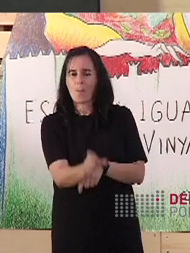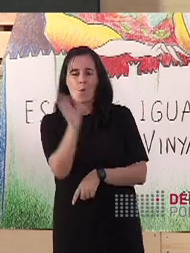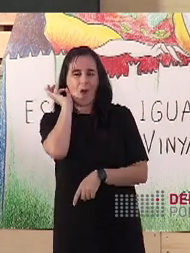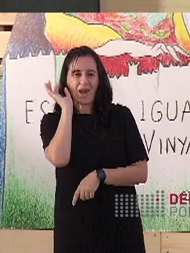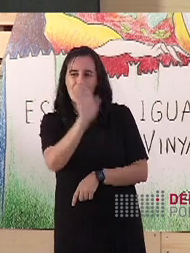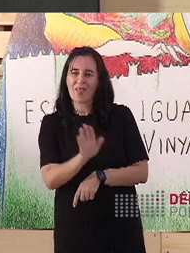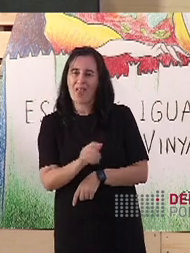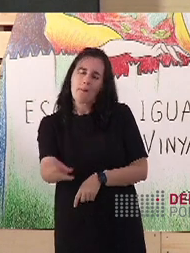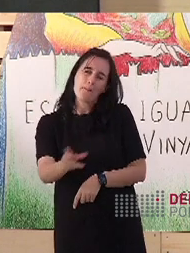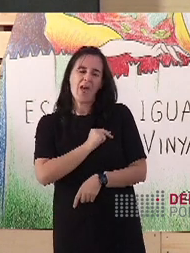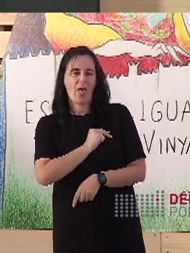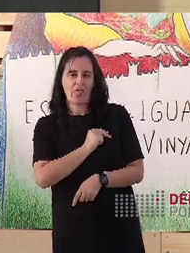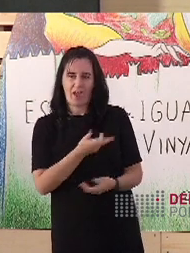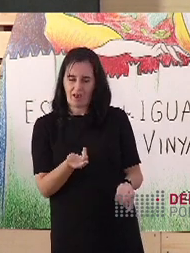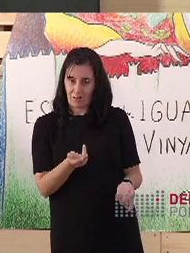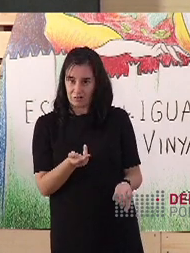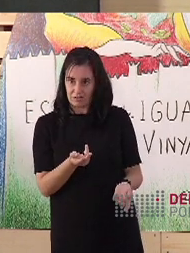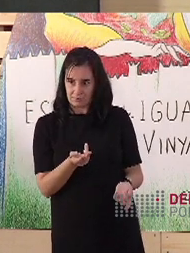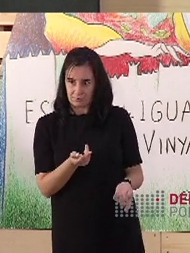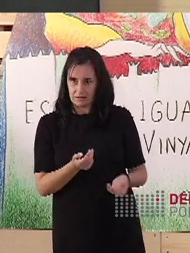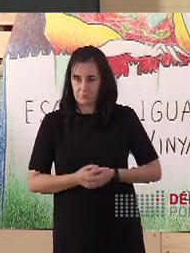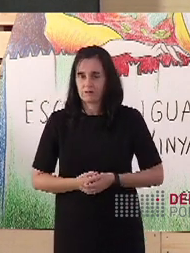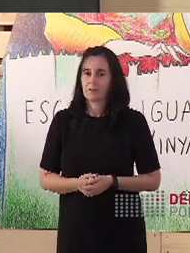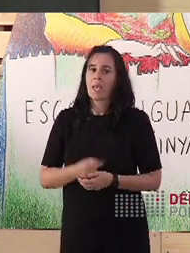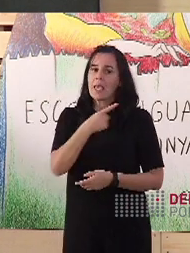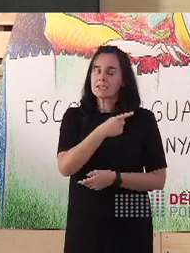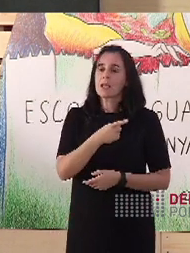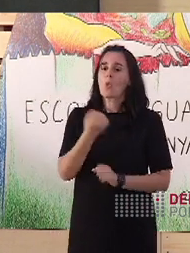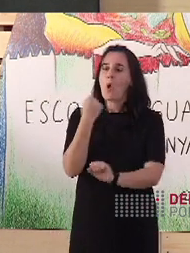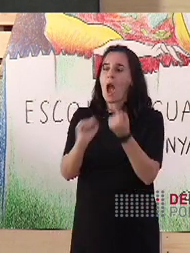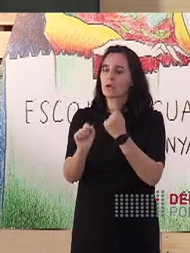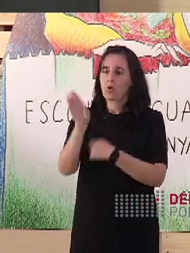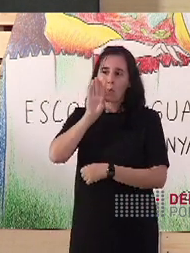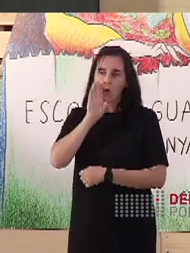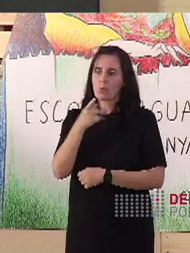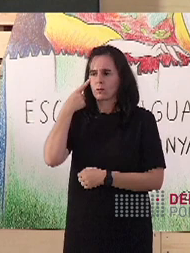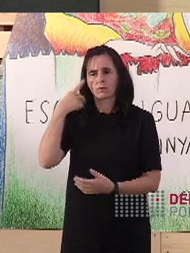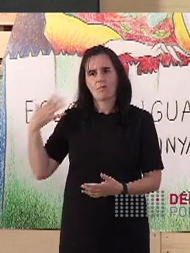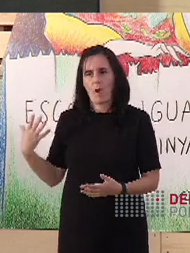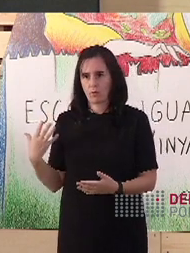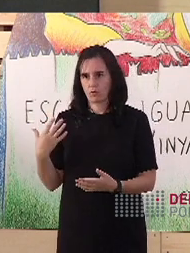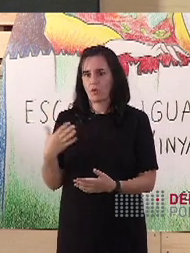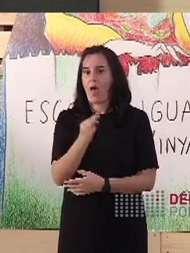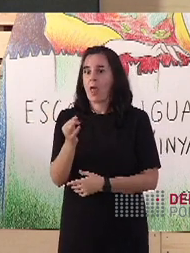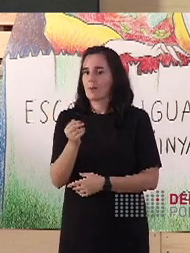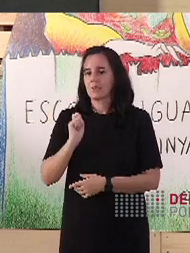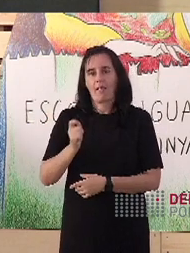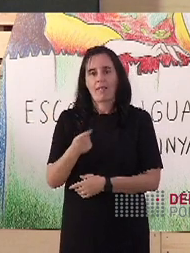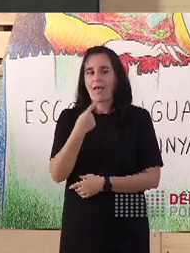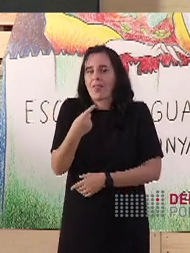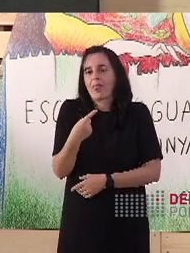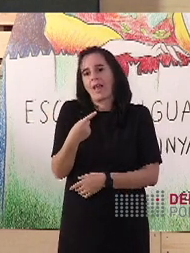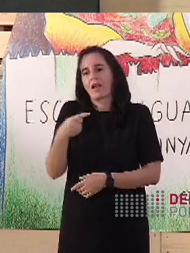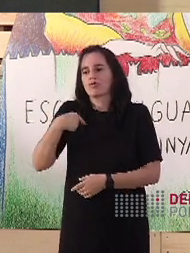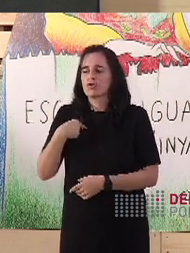de una maleta, menuda tipa. Bueno, a todo esto, él es un actor porno famosísimo. Es un actor porno que además dice, con toda su cara, que